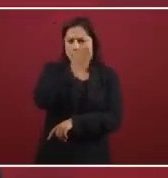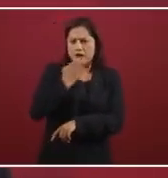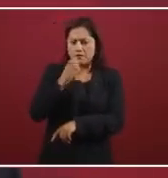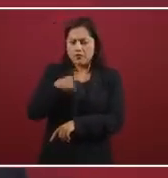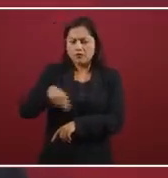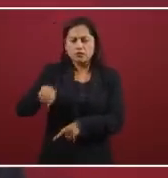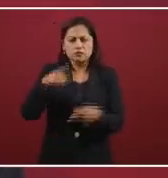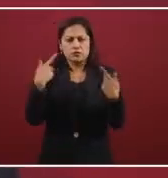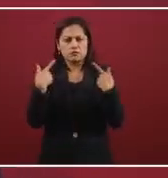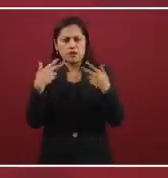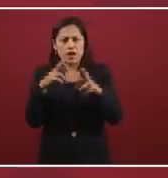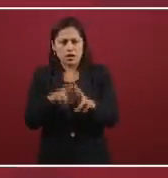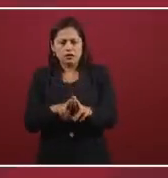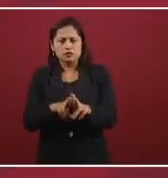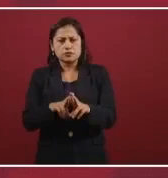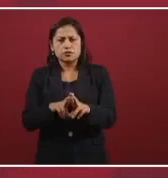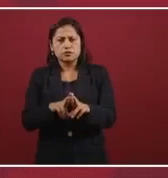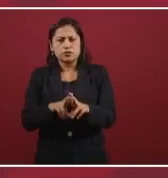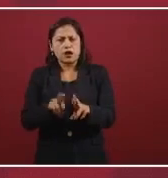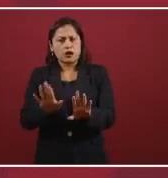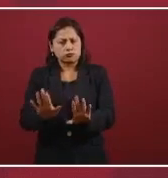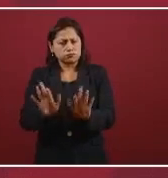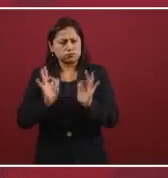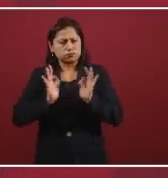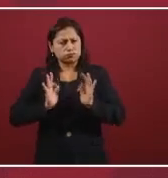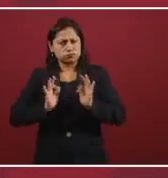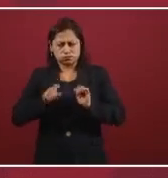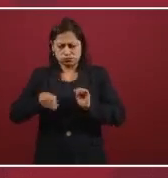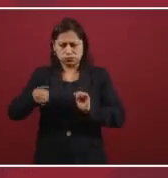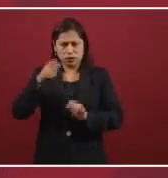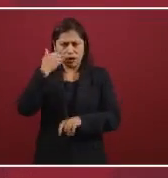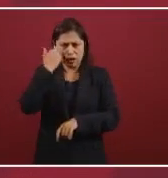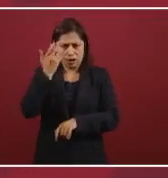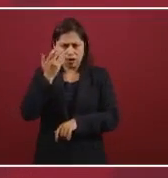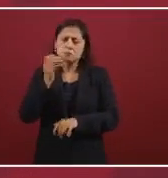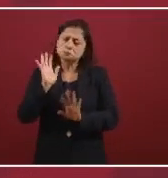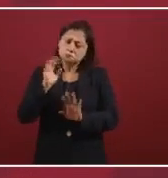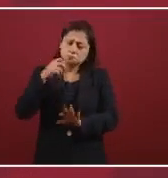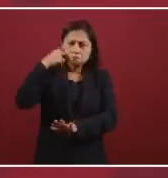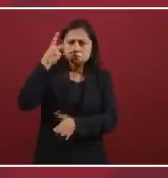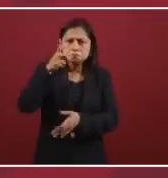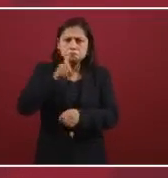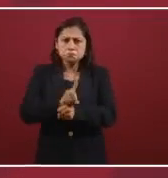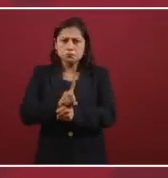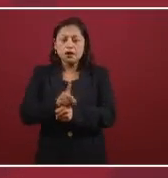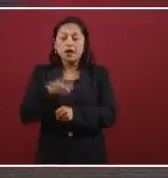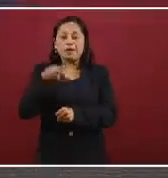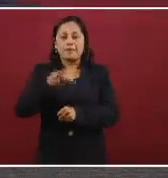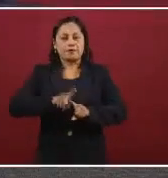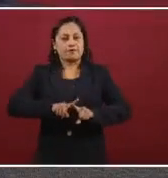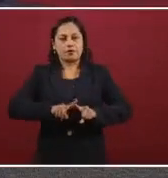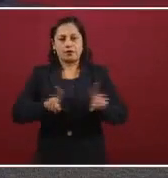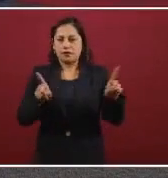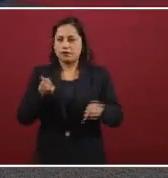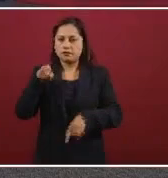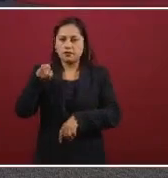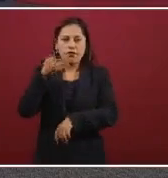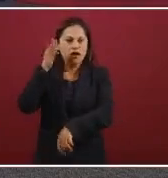sea una medida coercitiva, ¿sí?, que no sea para